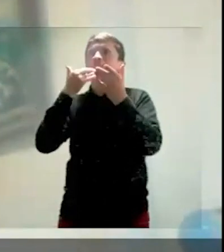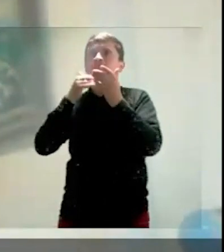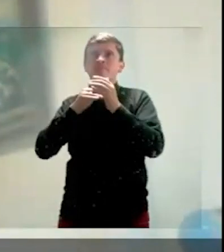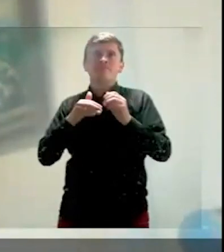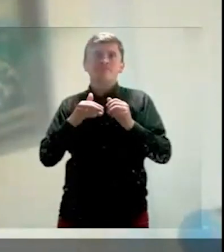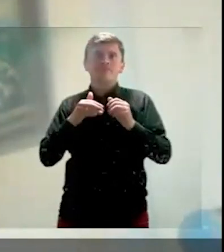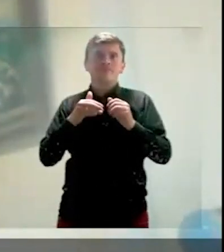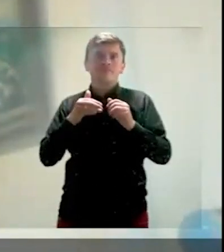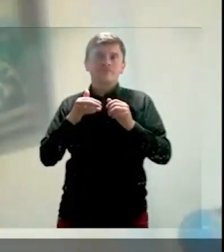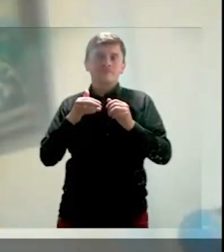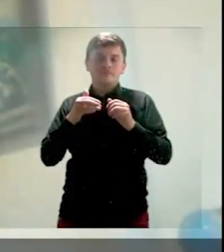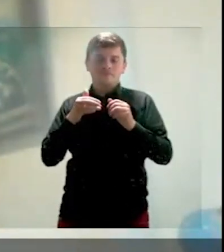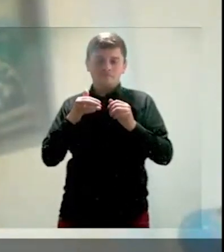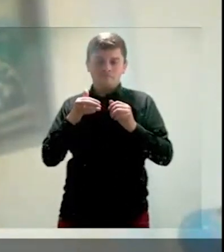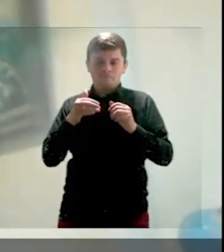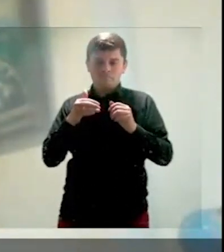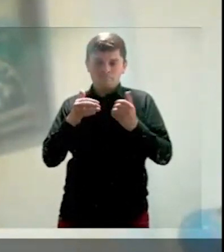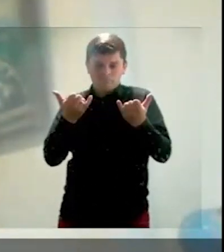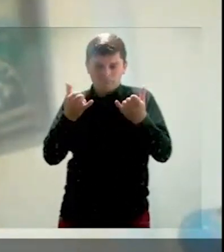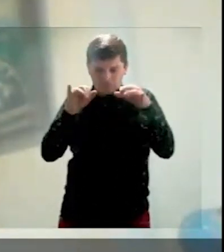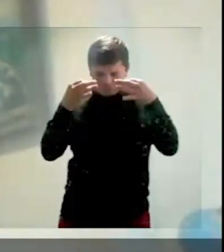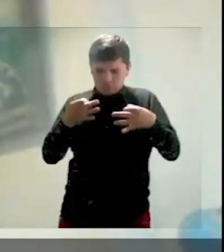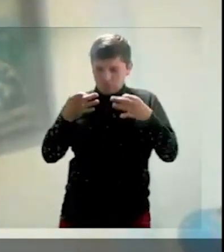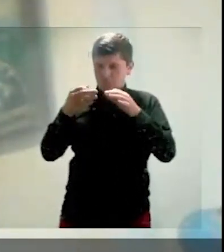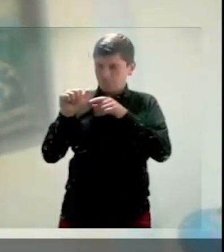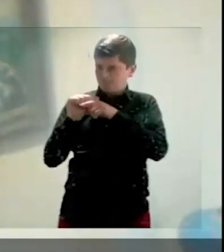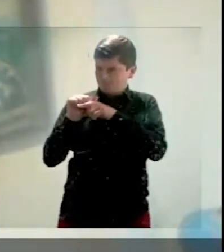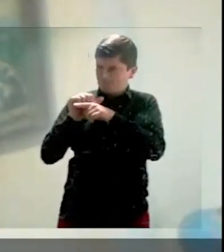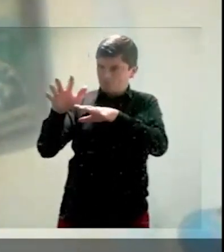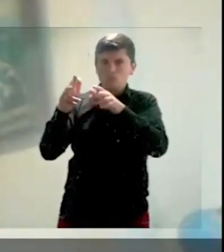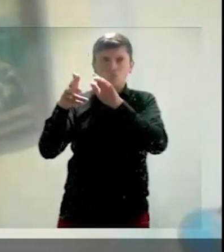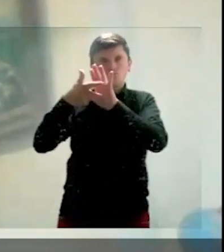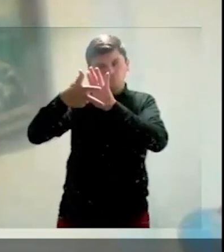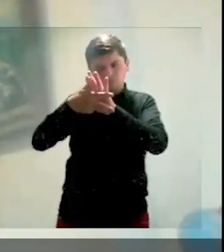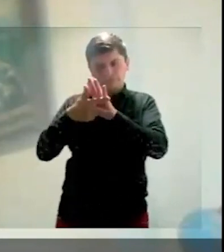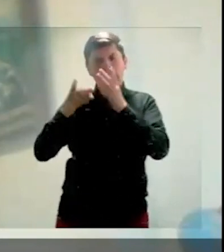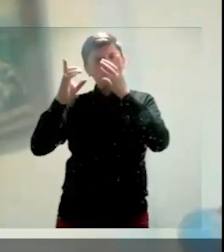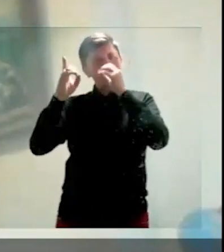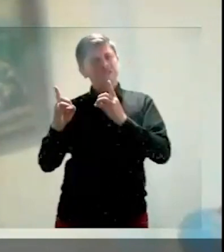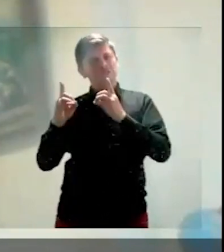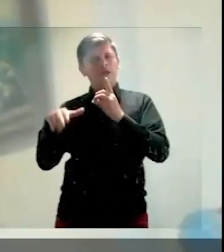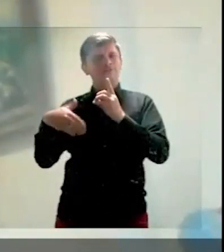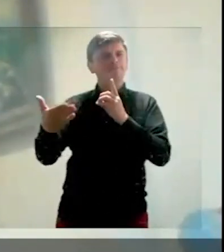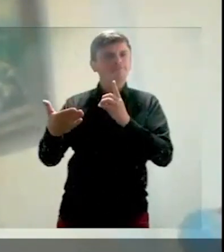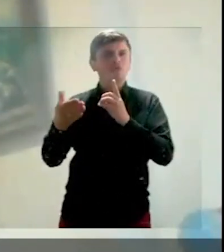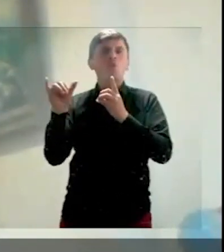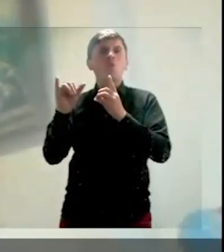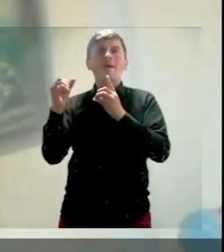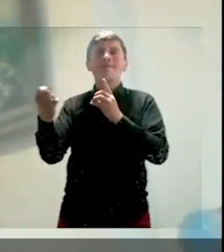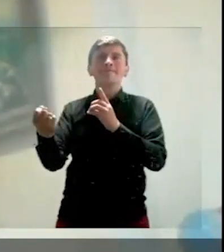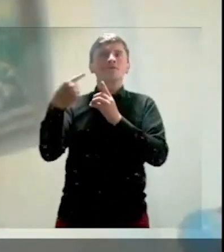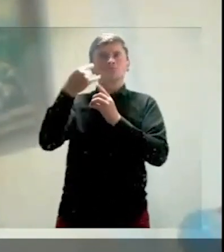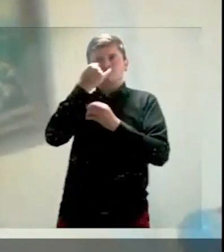cuándo la Corte Constitucional puede tomar la decisión. Es una pregunta interesante.